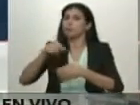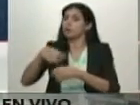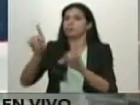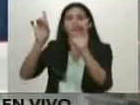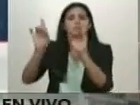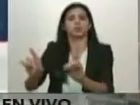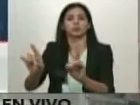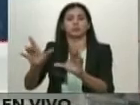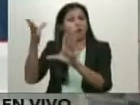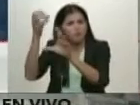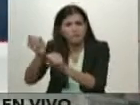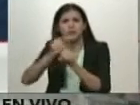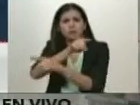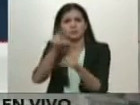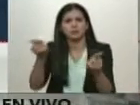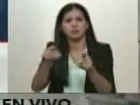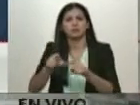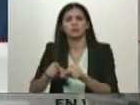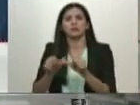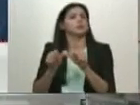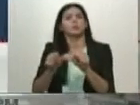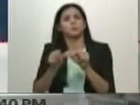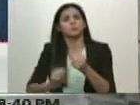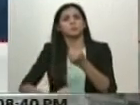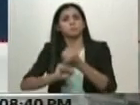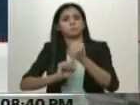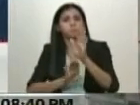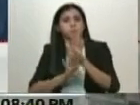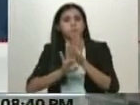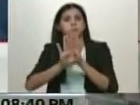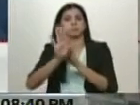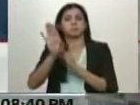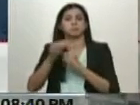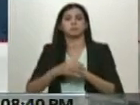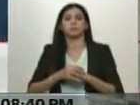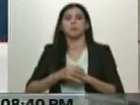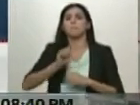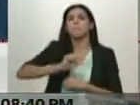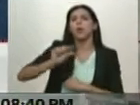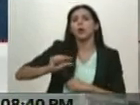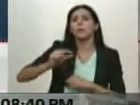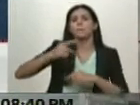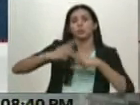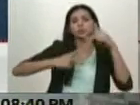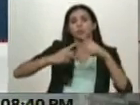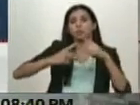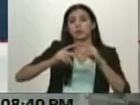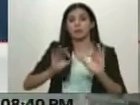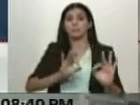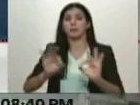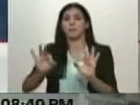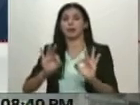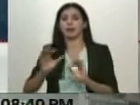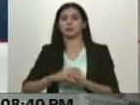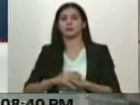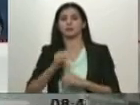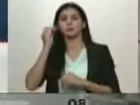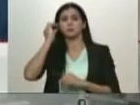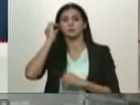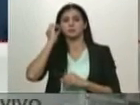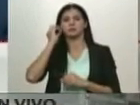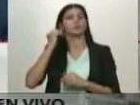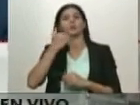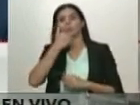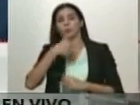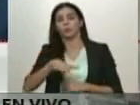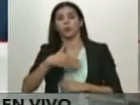clase obrera petrolera para sostener nuestra industria, bajar los costos de producción y prepararnos para el buen momento que tenemos que